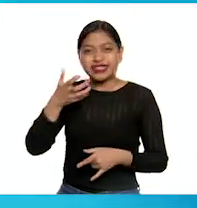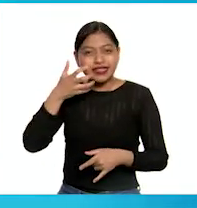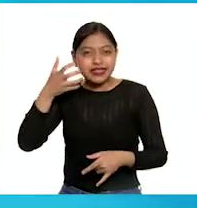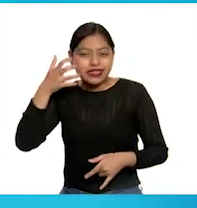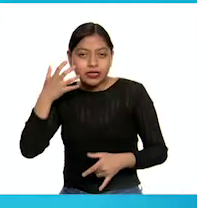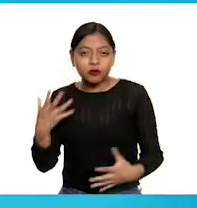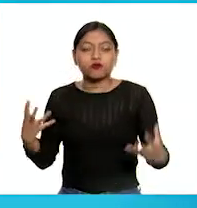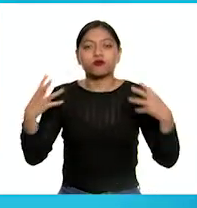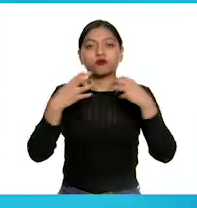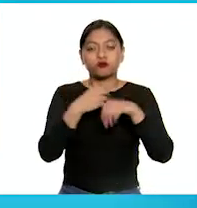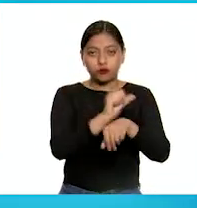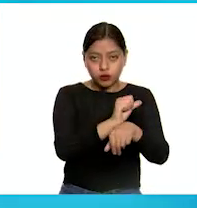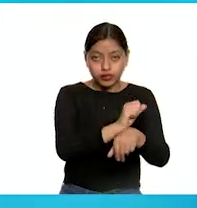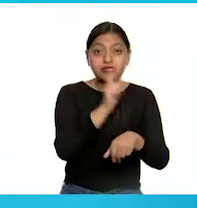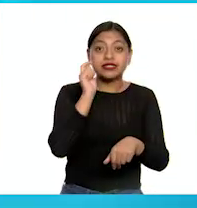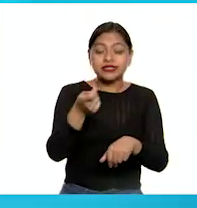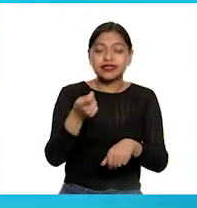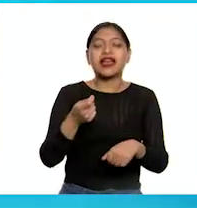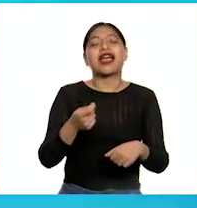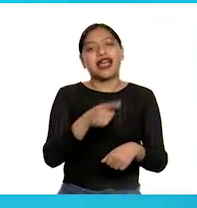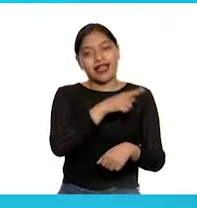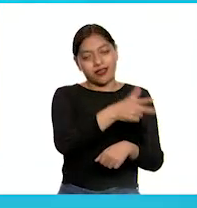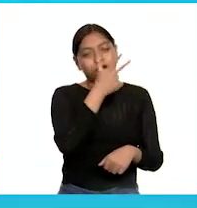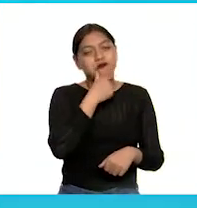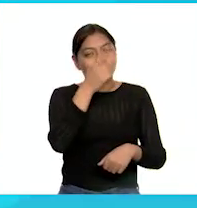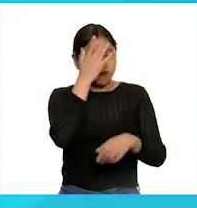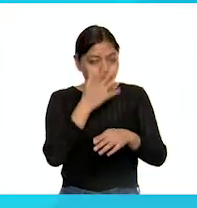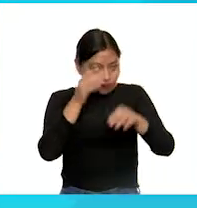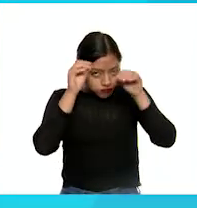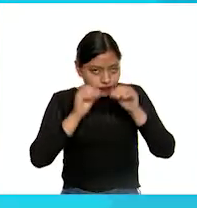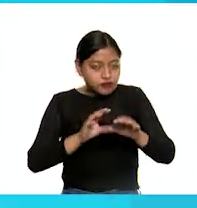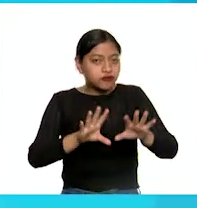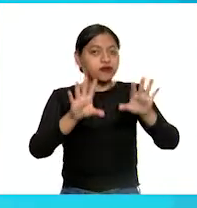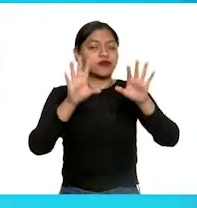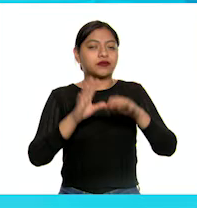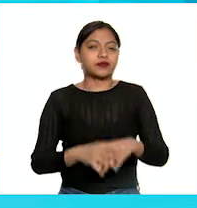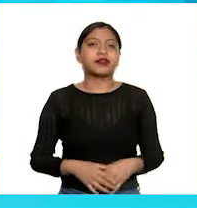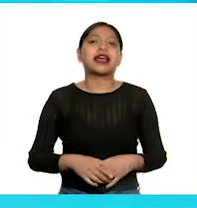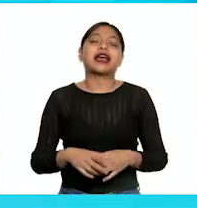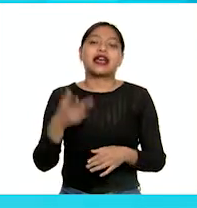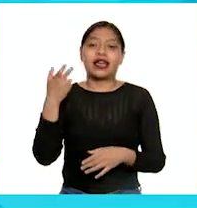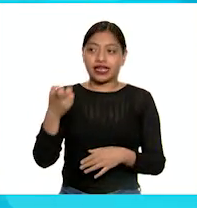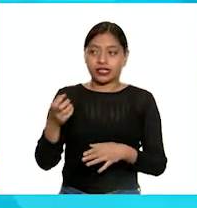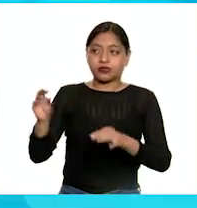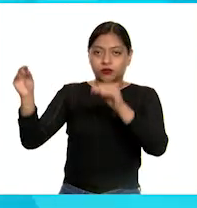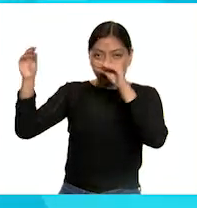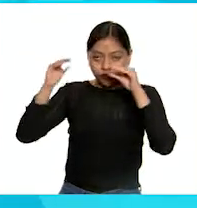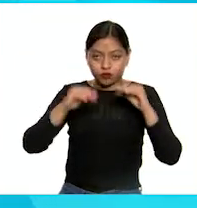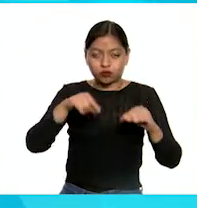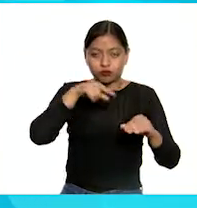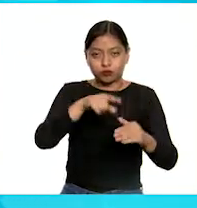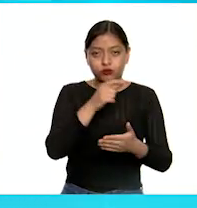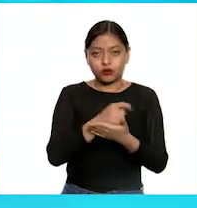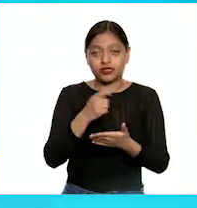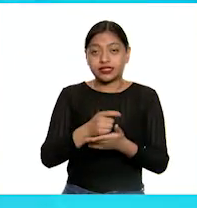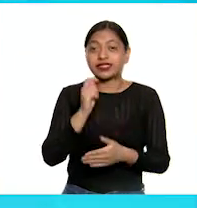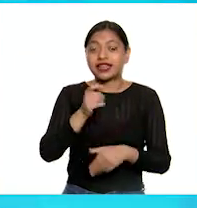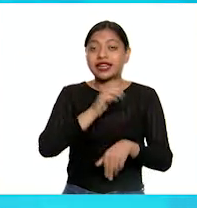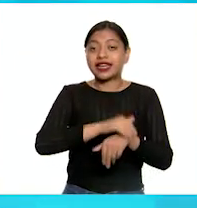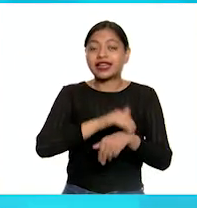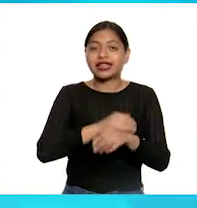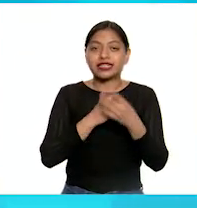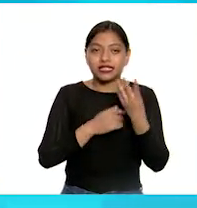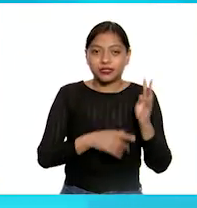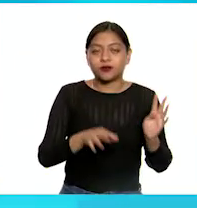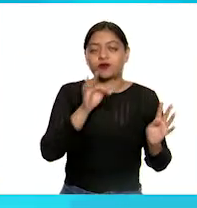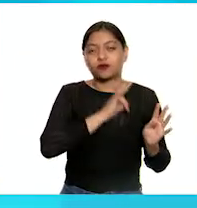que era el mago, ¿verdad? Entonces ahí el mago iría porque formó parte de la historia y además fue su amigo, ¿verdad? Porque le ayudó.